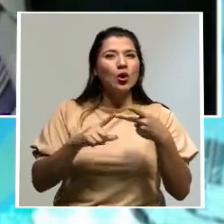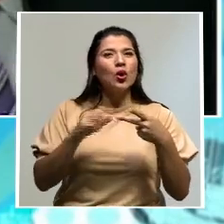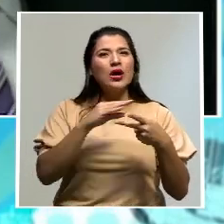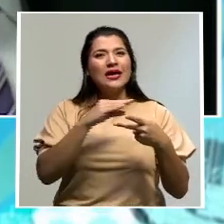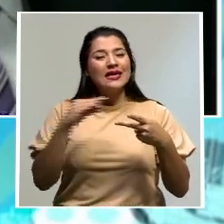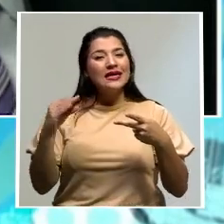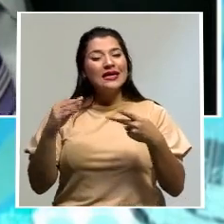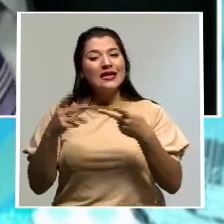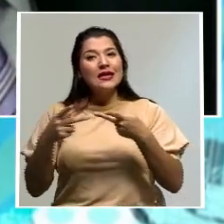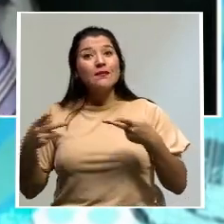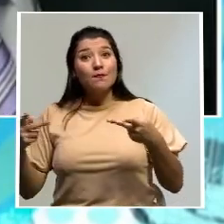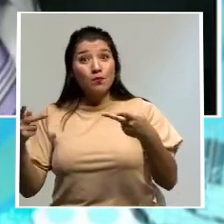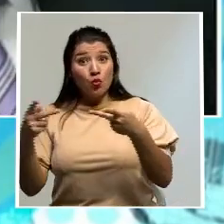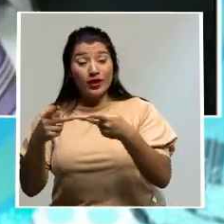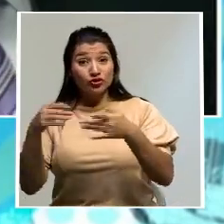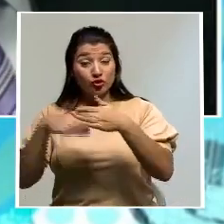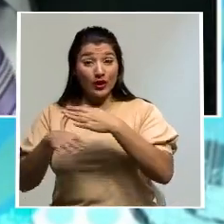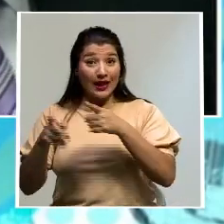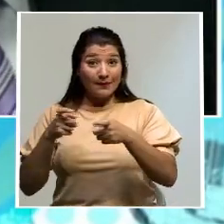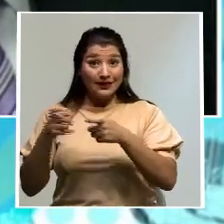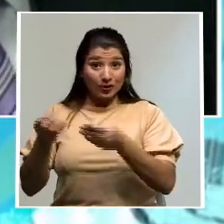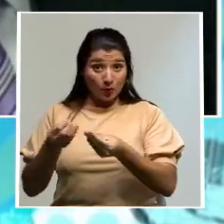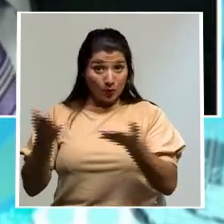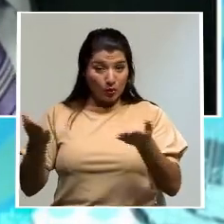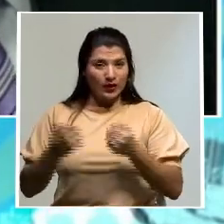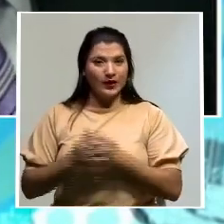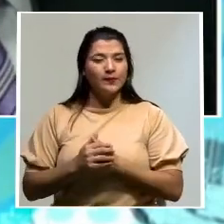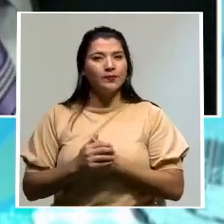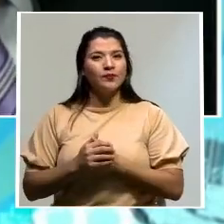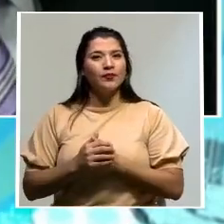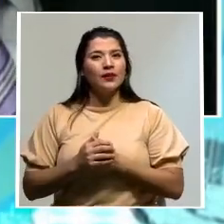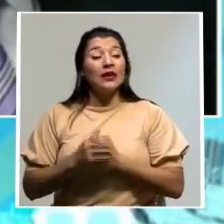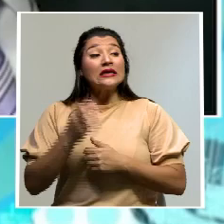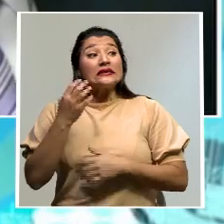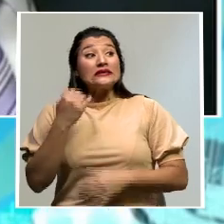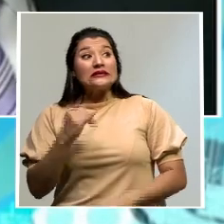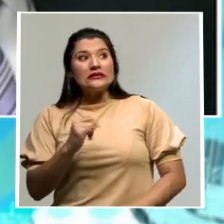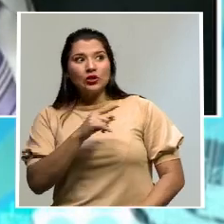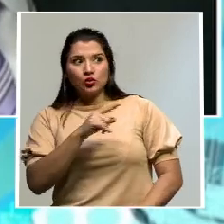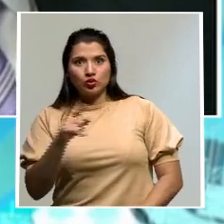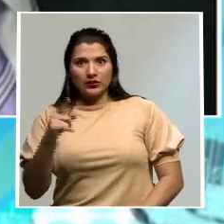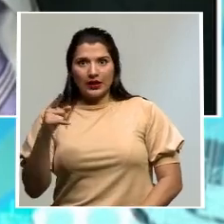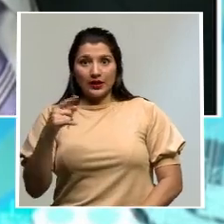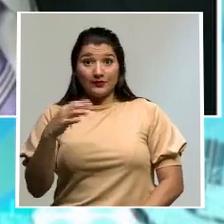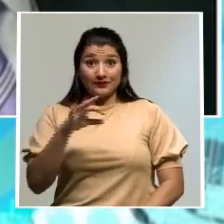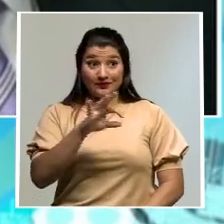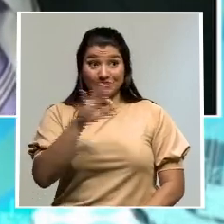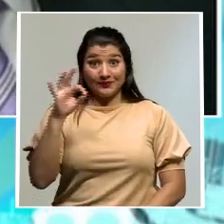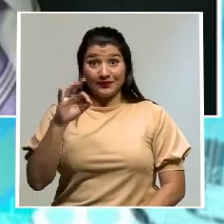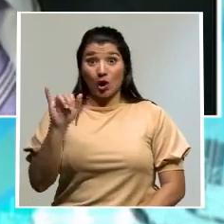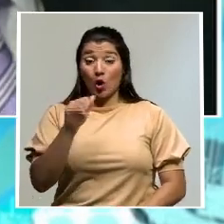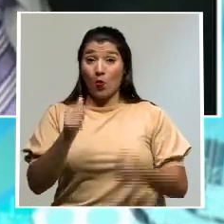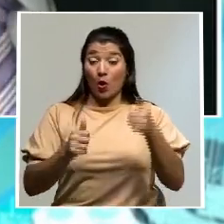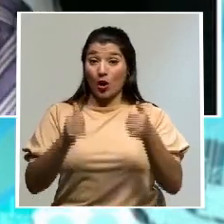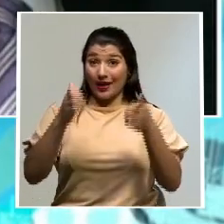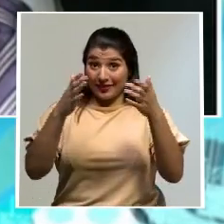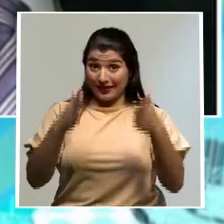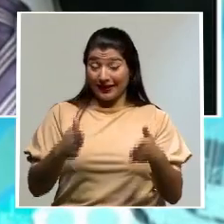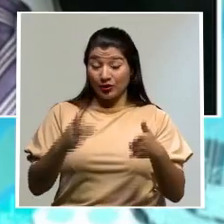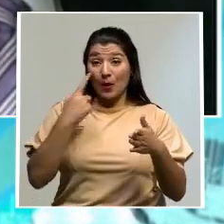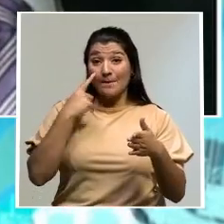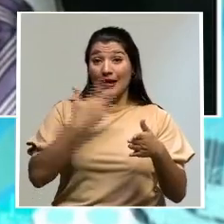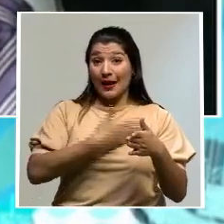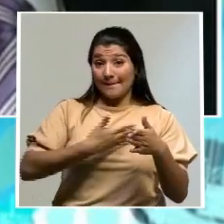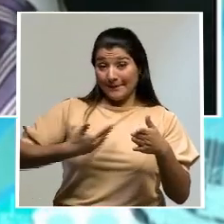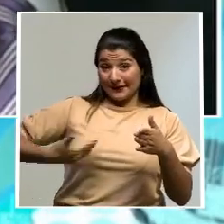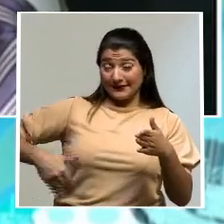de relevancia en la administración pública. En el eventual caso de ser electo como la persona que competirá por